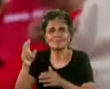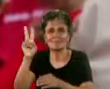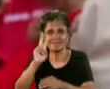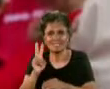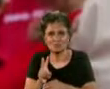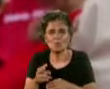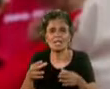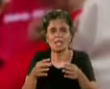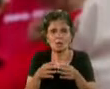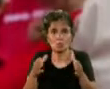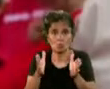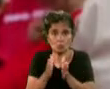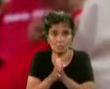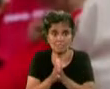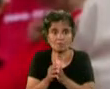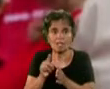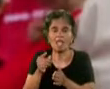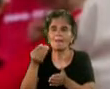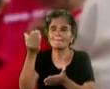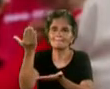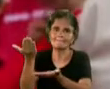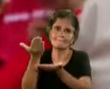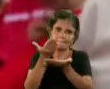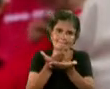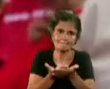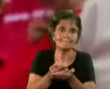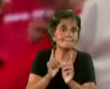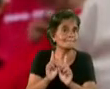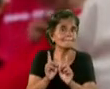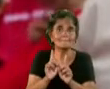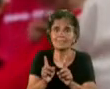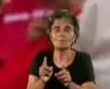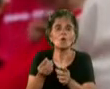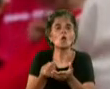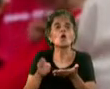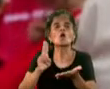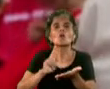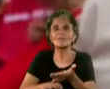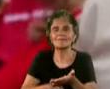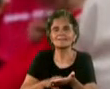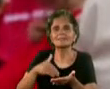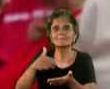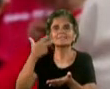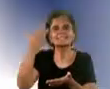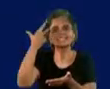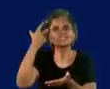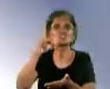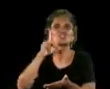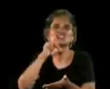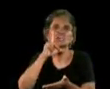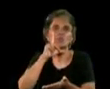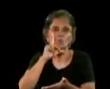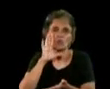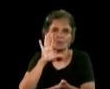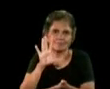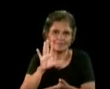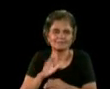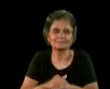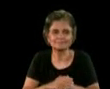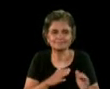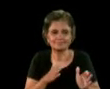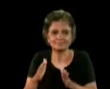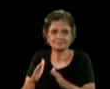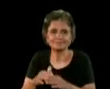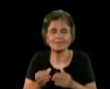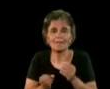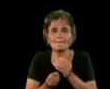Unido postuló formalmente a Nicolás Maduro para una nueva reelección en la elección del 18 de julio. Hallaron un